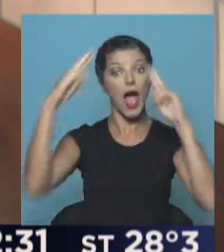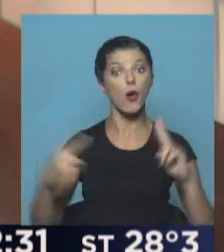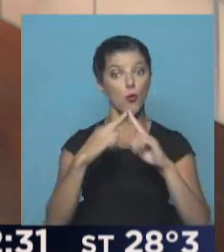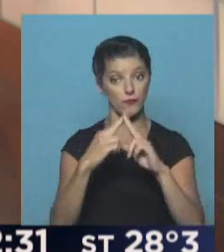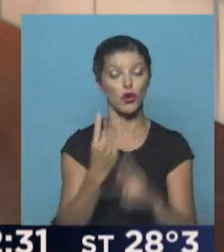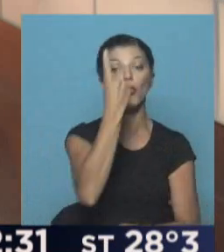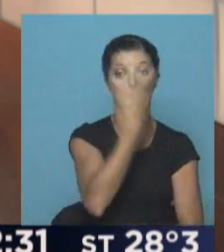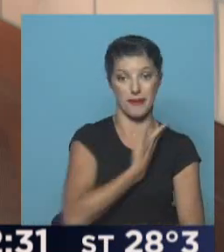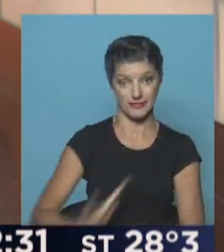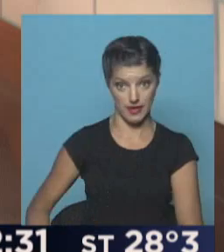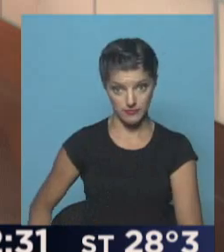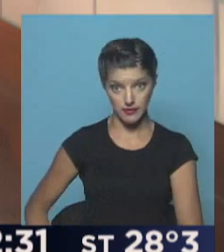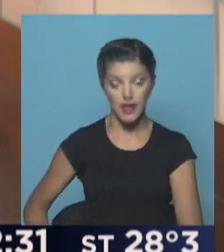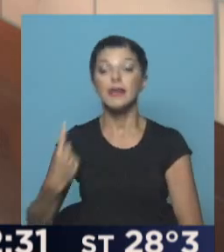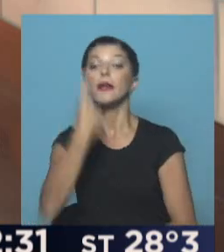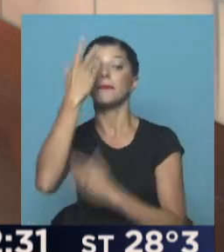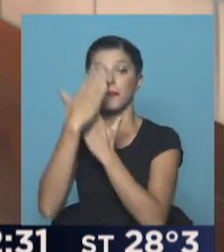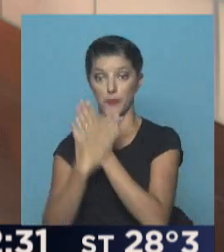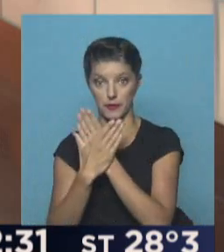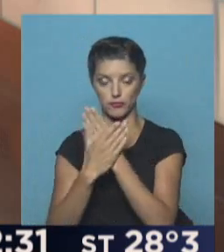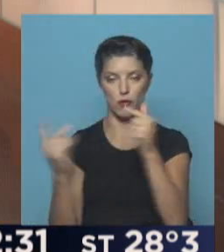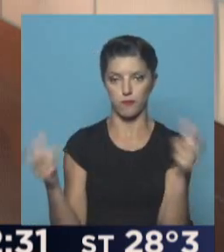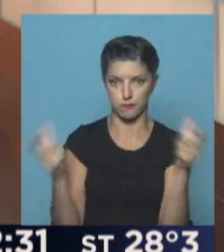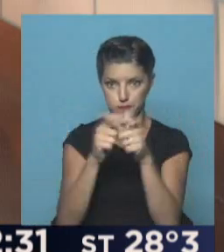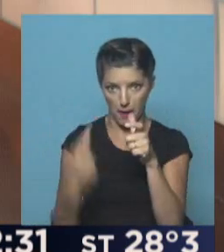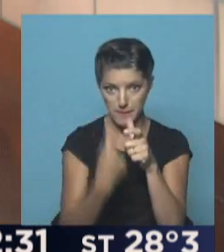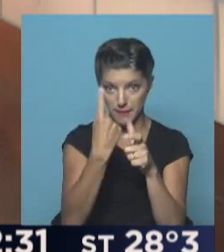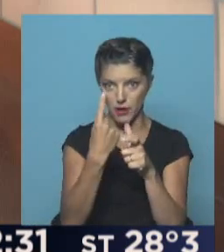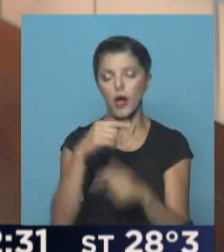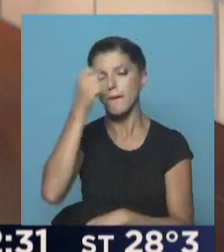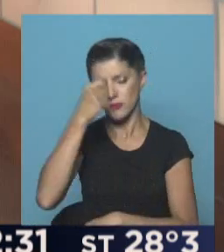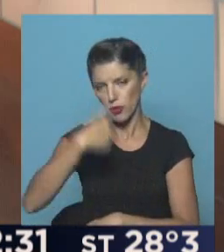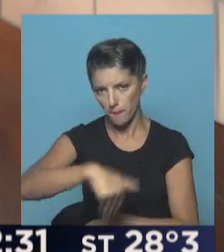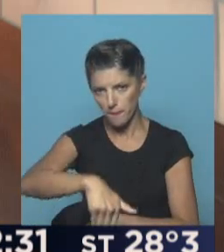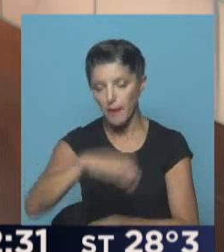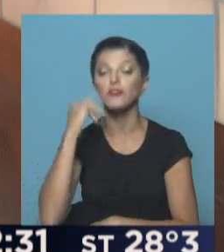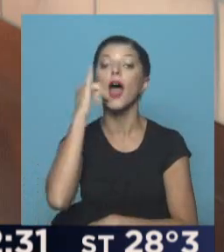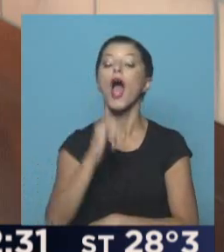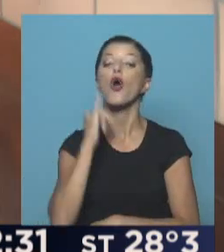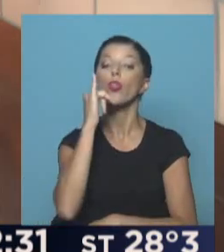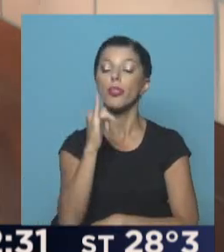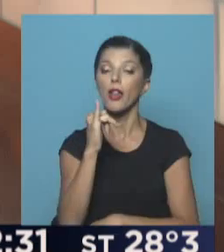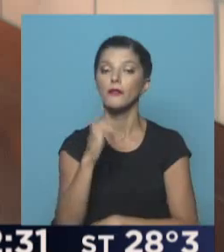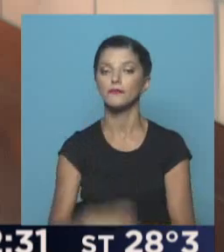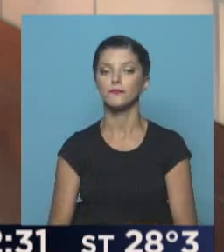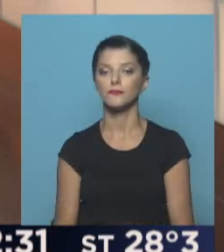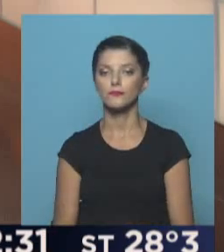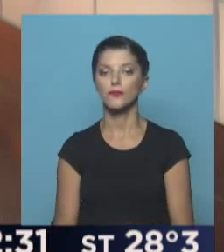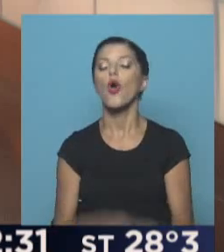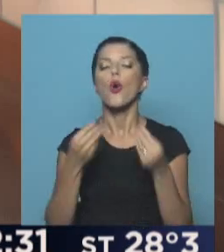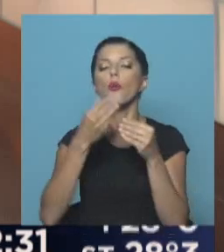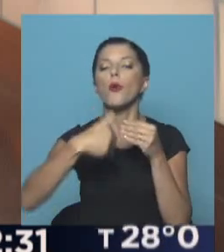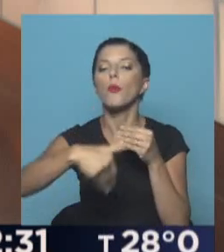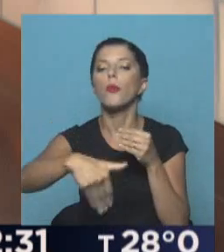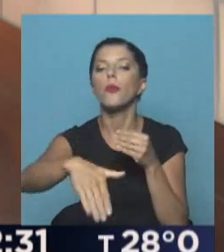un mandatario extranjero y el flamante presidente de Estados Unidos. En un ratito vamos a estar hablando acerca de cómo se van a desarrollar, cómo se